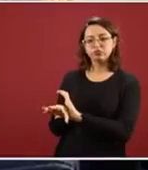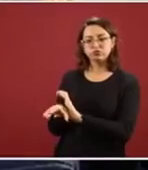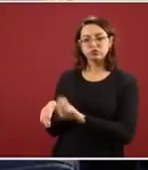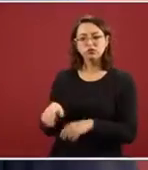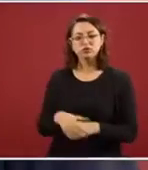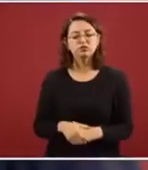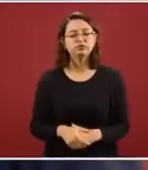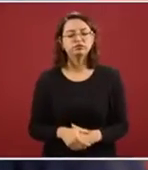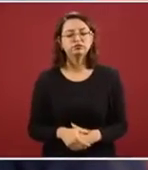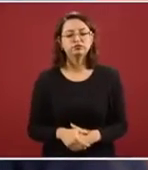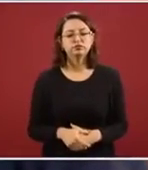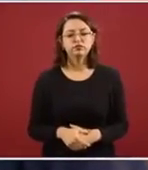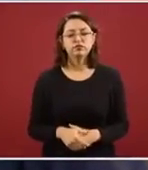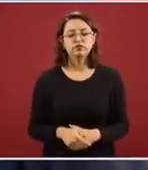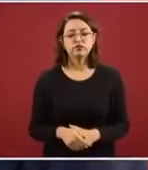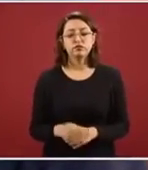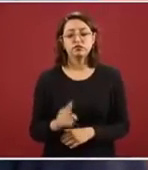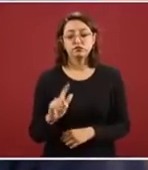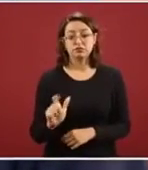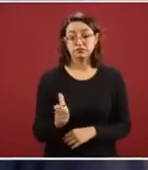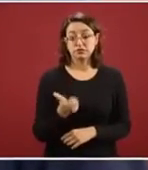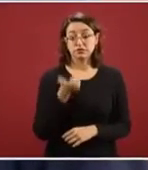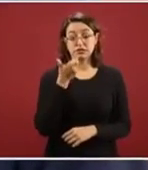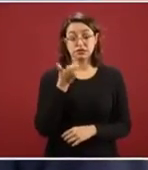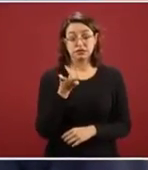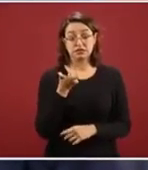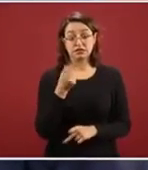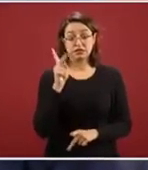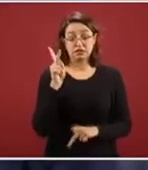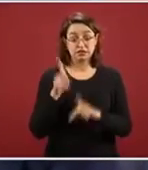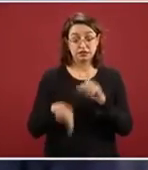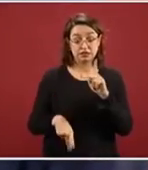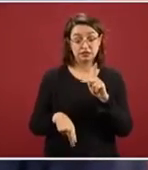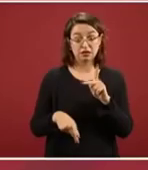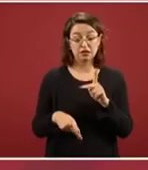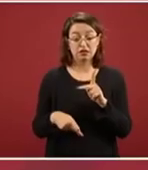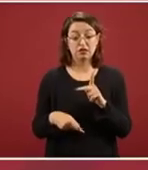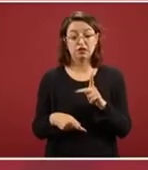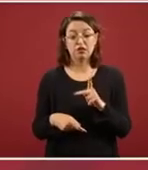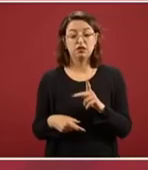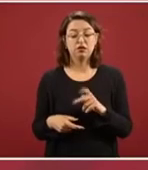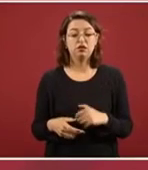y que de ese dinero una parte, sí,